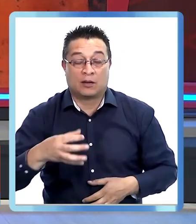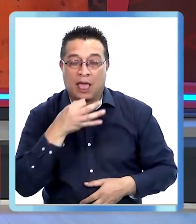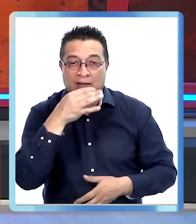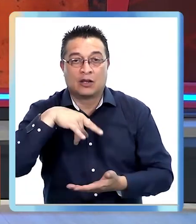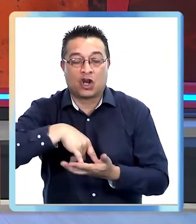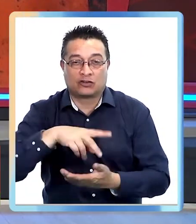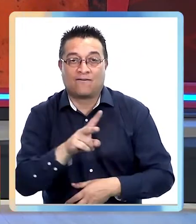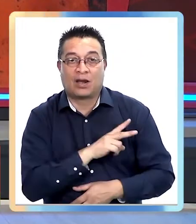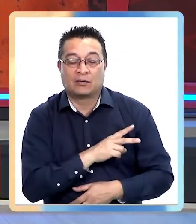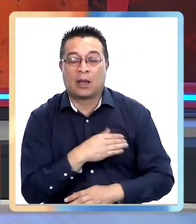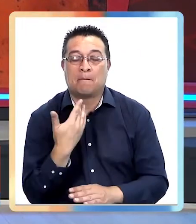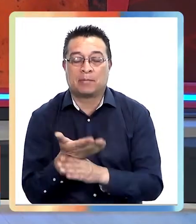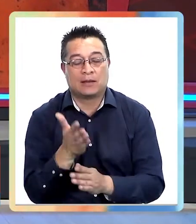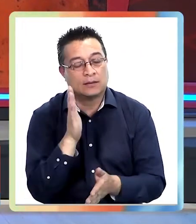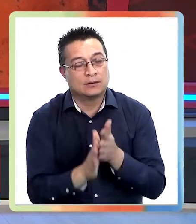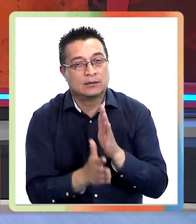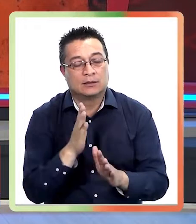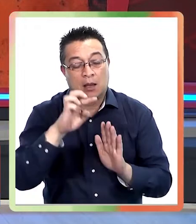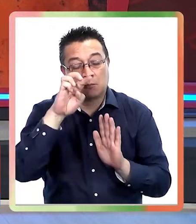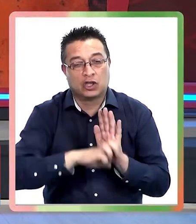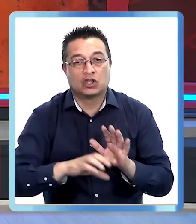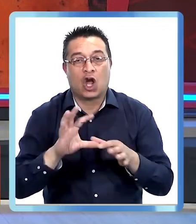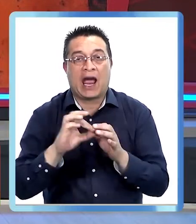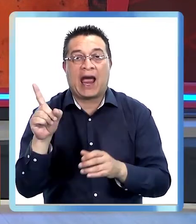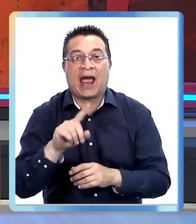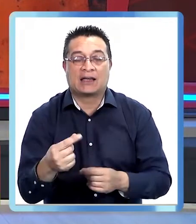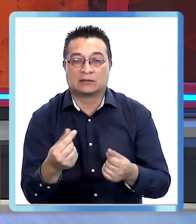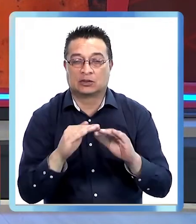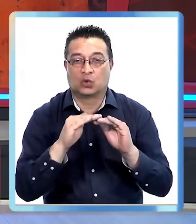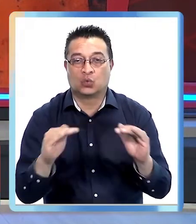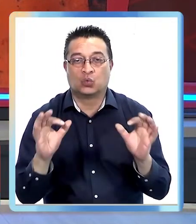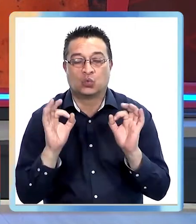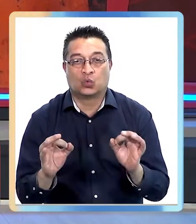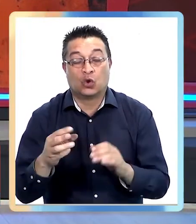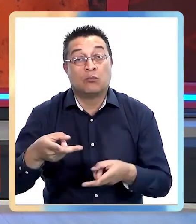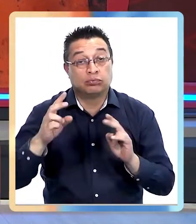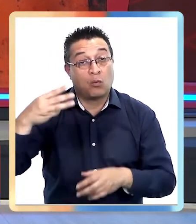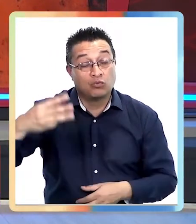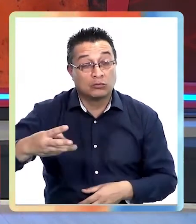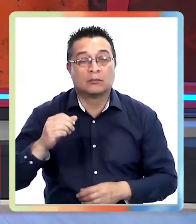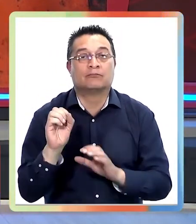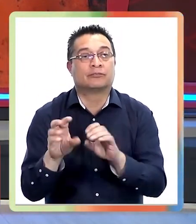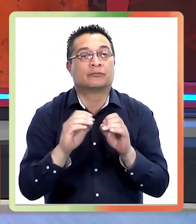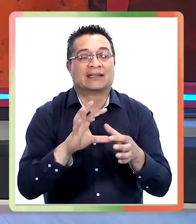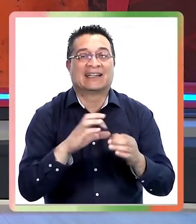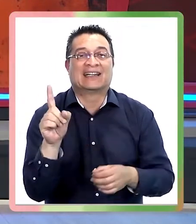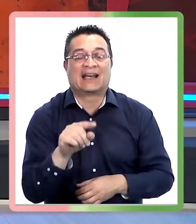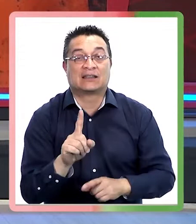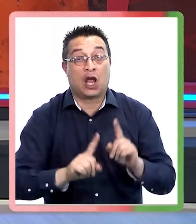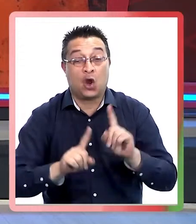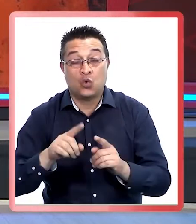llegó al Congreso en Valparaíso para pedir acelerar el proyecto Gas a Precio Justo, que permita a los municipios distribuir gas licuado. En